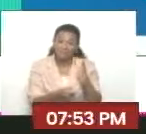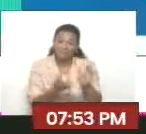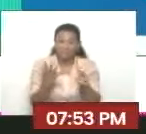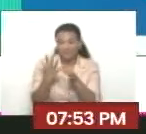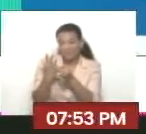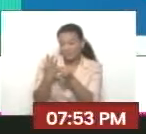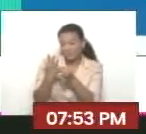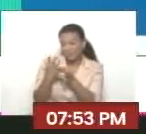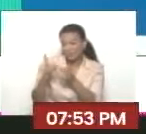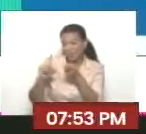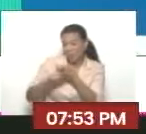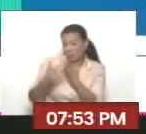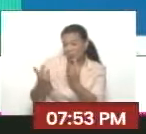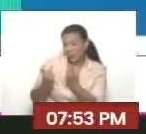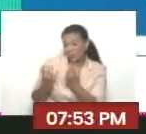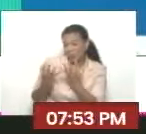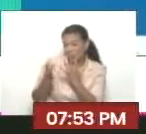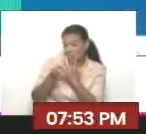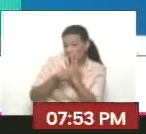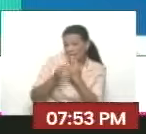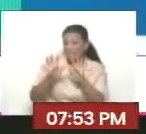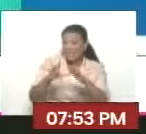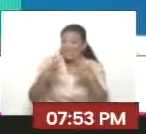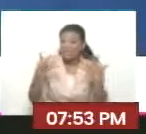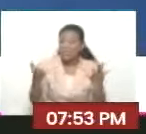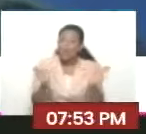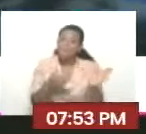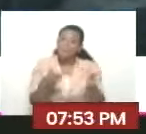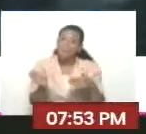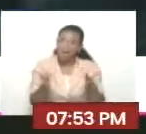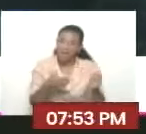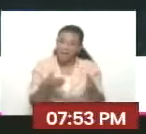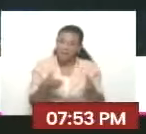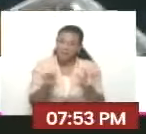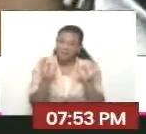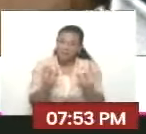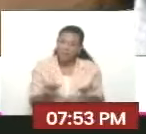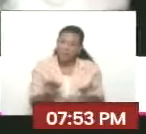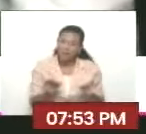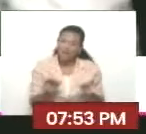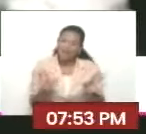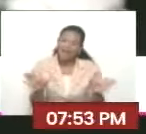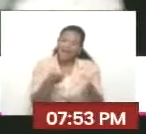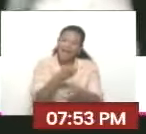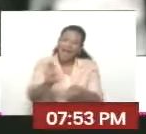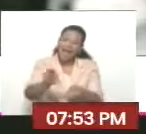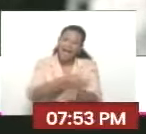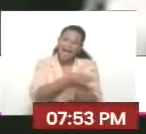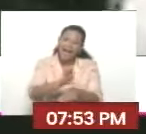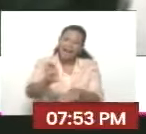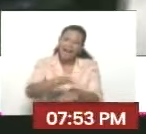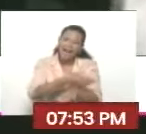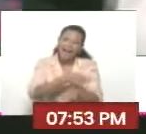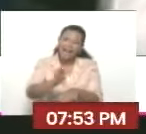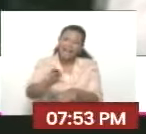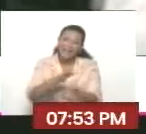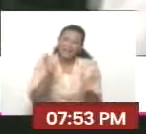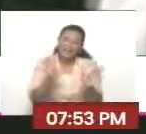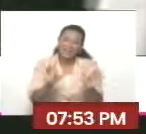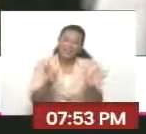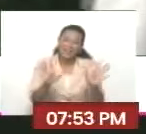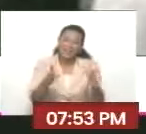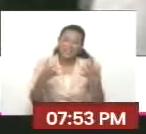Silvia tiene el suyo. Y ahí está, 19 de marzo, por eso siempre le canto a Silita. Un 19 de marzo,